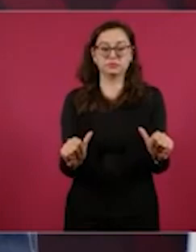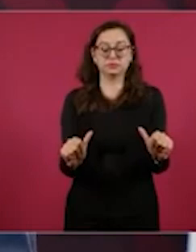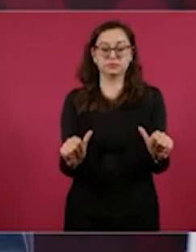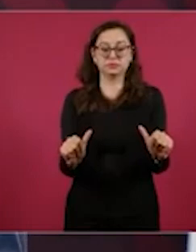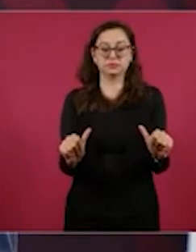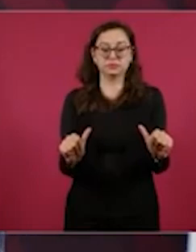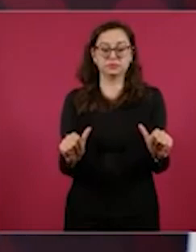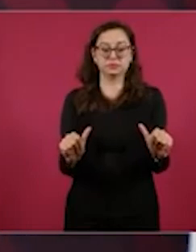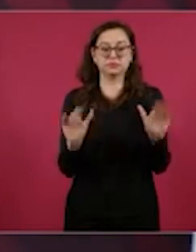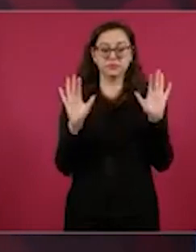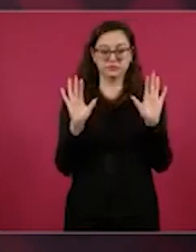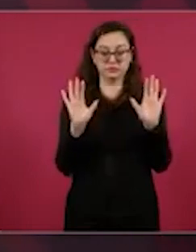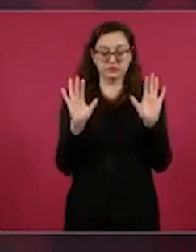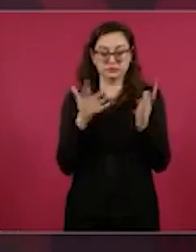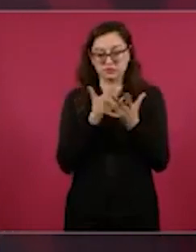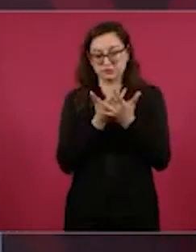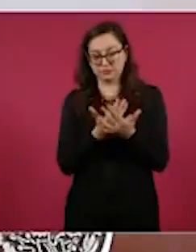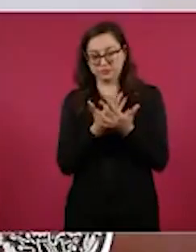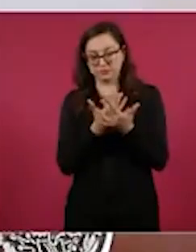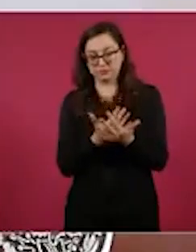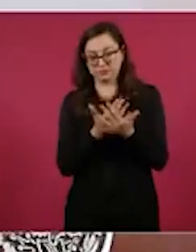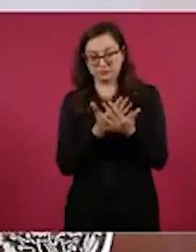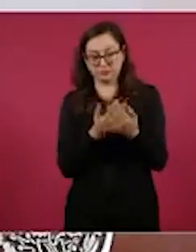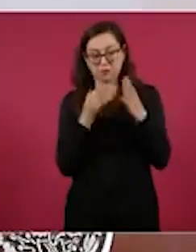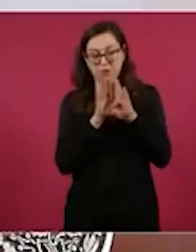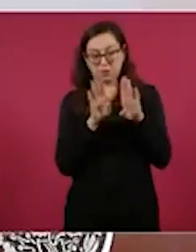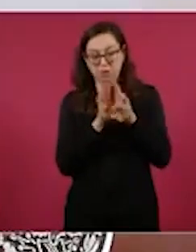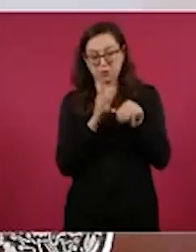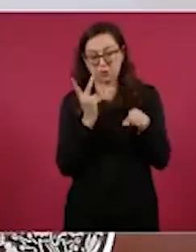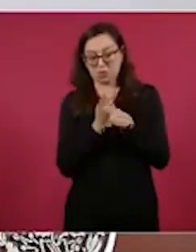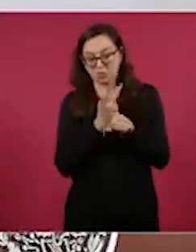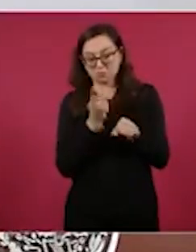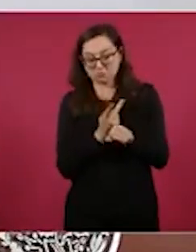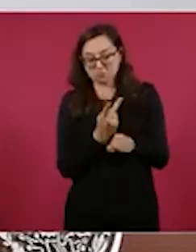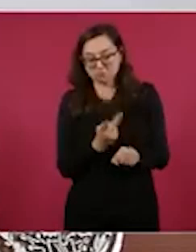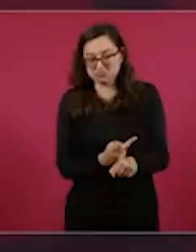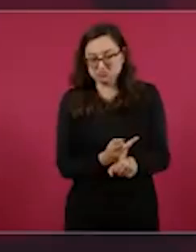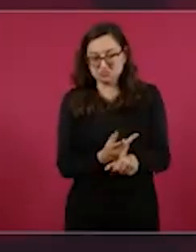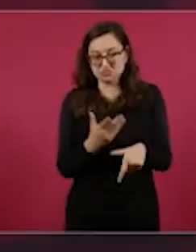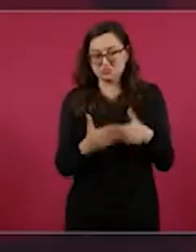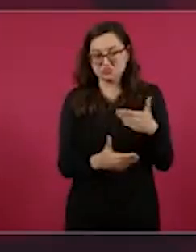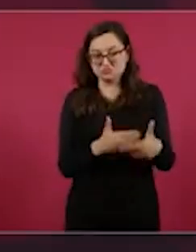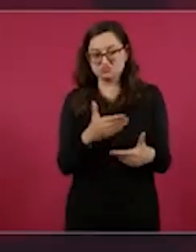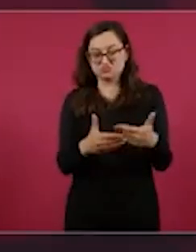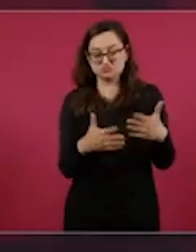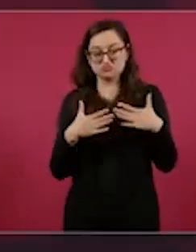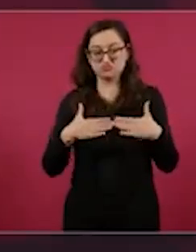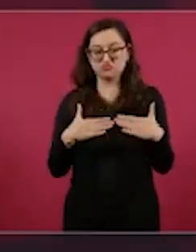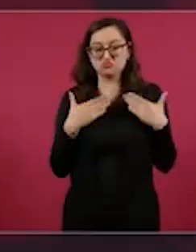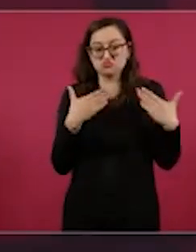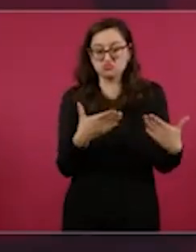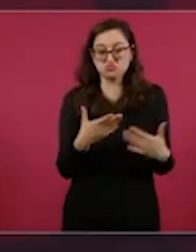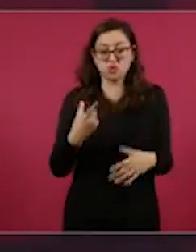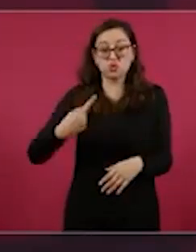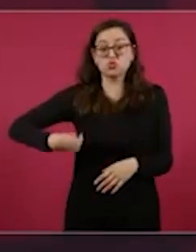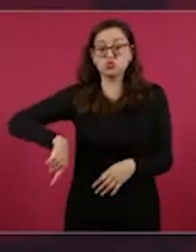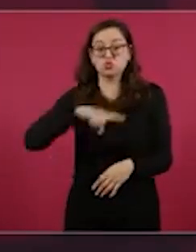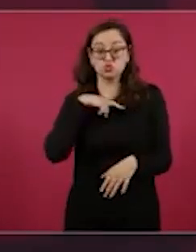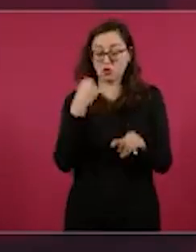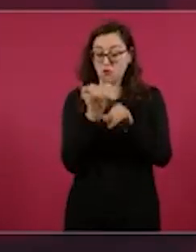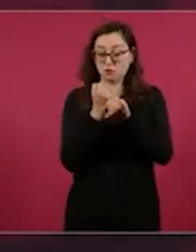Nada más es cosa de que se aclare qué sucedió, que tengan confianza, que nosotros no vamos a ocultar